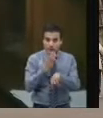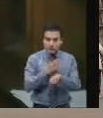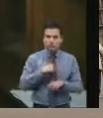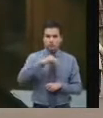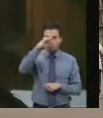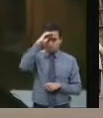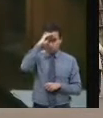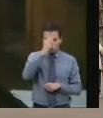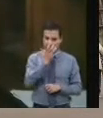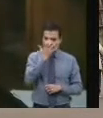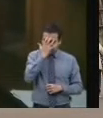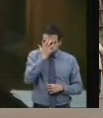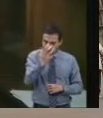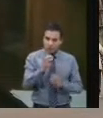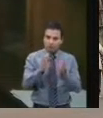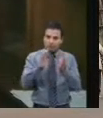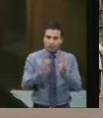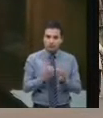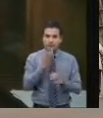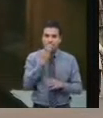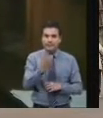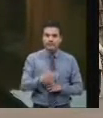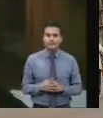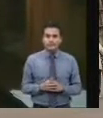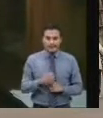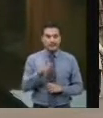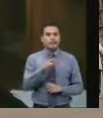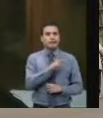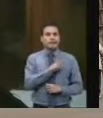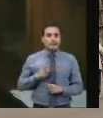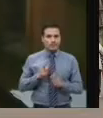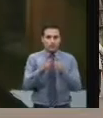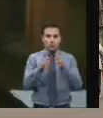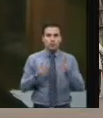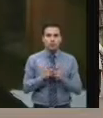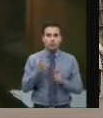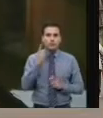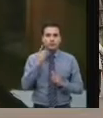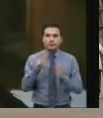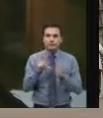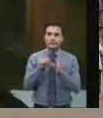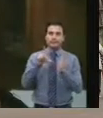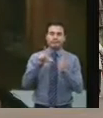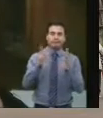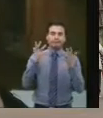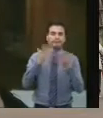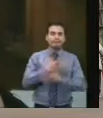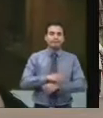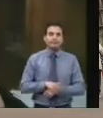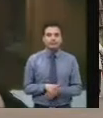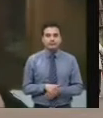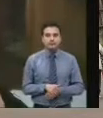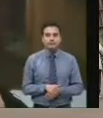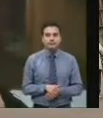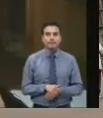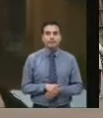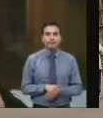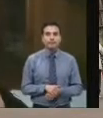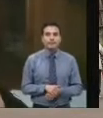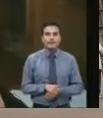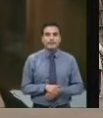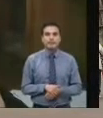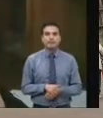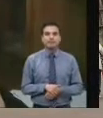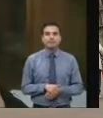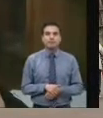suficientemente fuerte para considerarse ejemplar e inhibitoria. Las prerrogativas dentro de las cuales se encuentra el acceso a radio